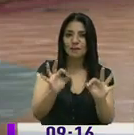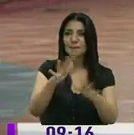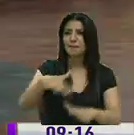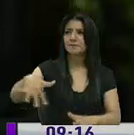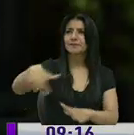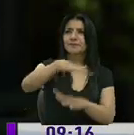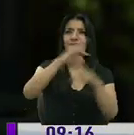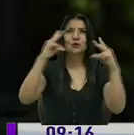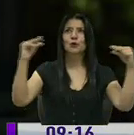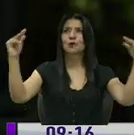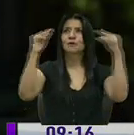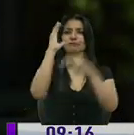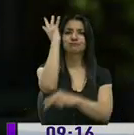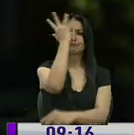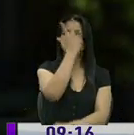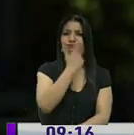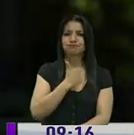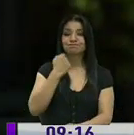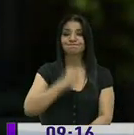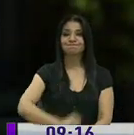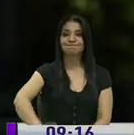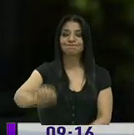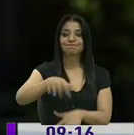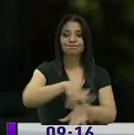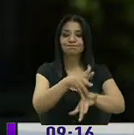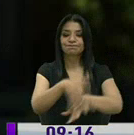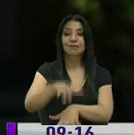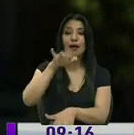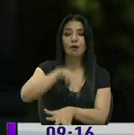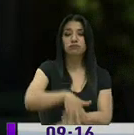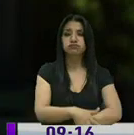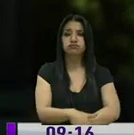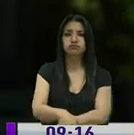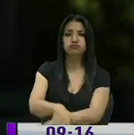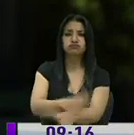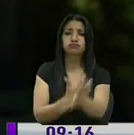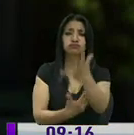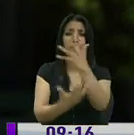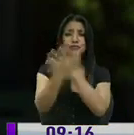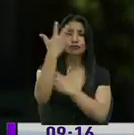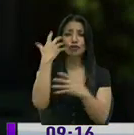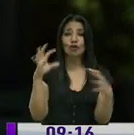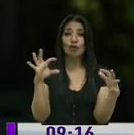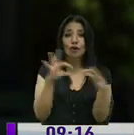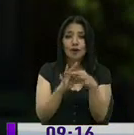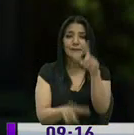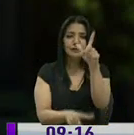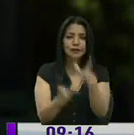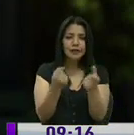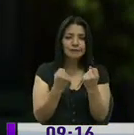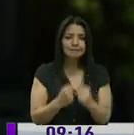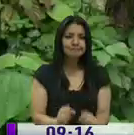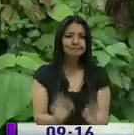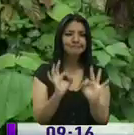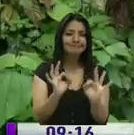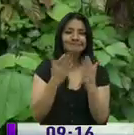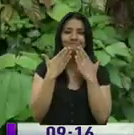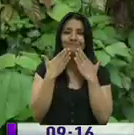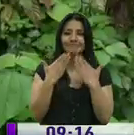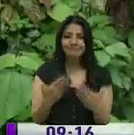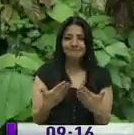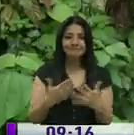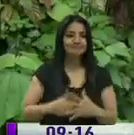las nubes donde la aventura en los ríos y cascadas se mezcla con la historia milenaria de gente pujante y amable poder